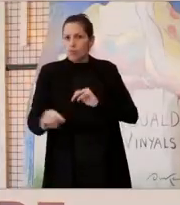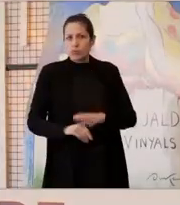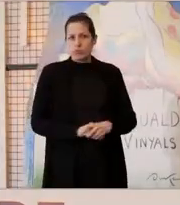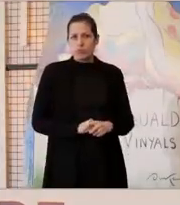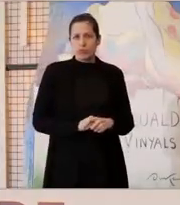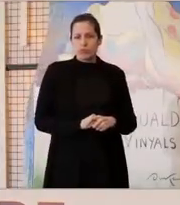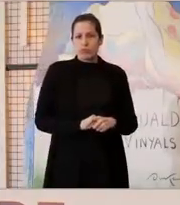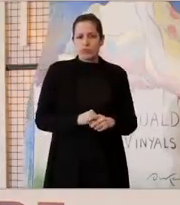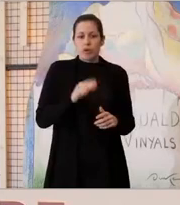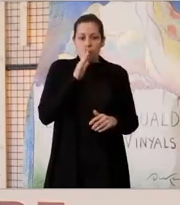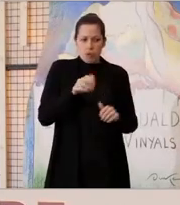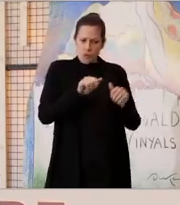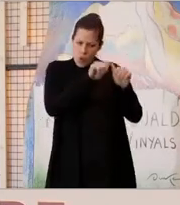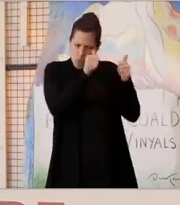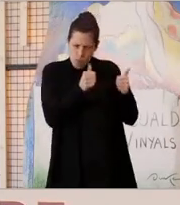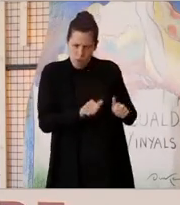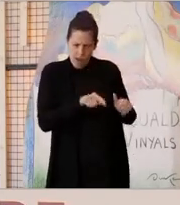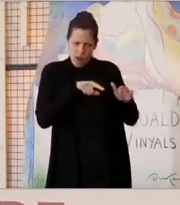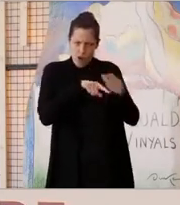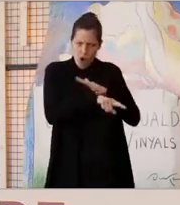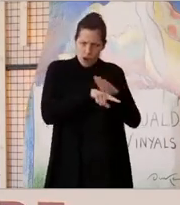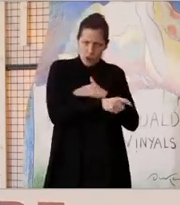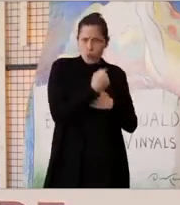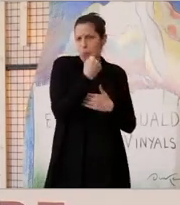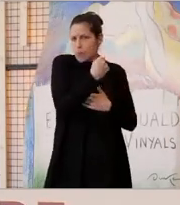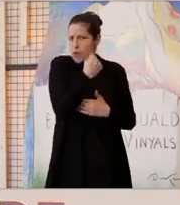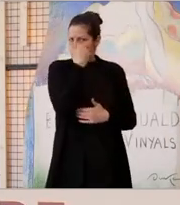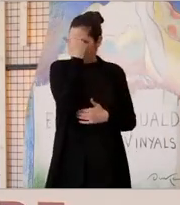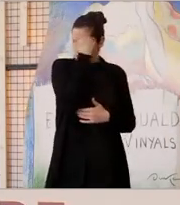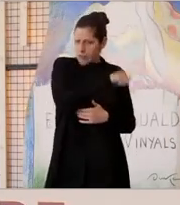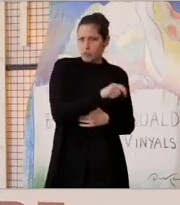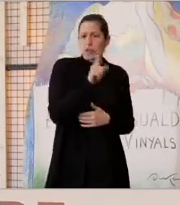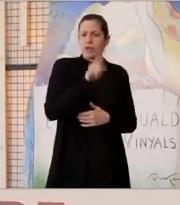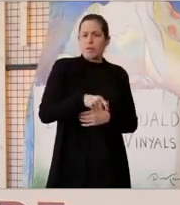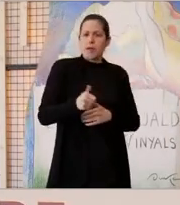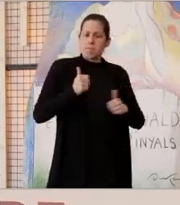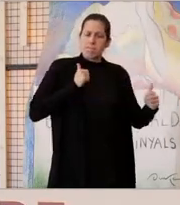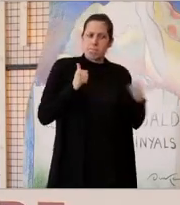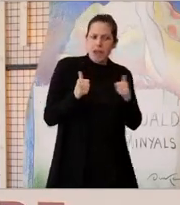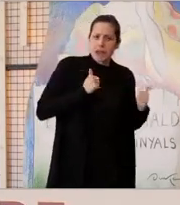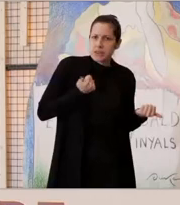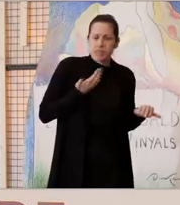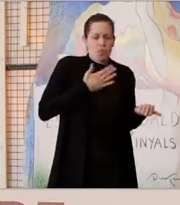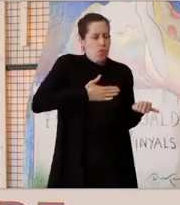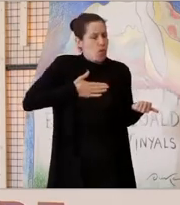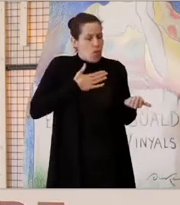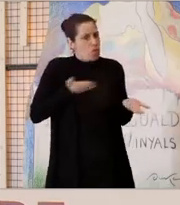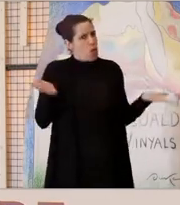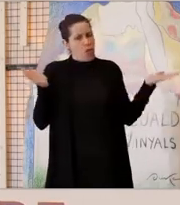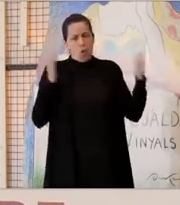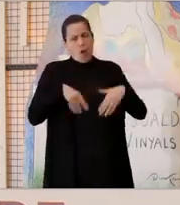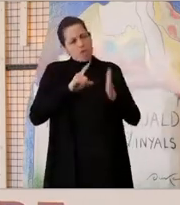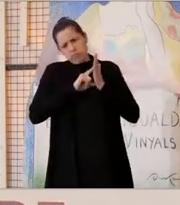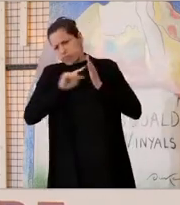de gestión del poder masculino y machista no estamos cómodas porque no